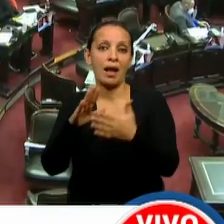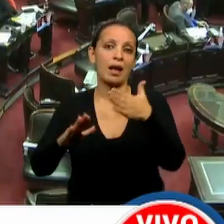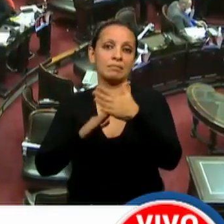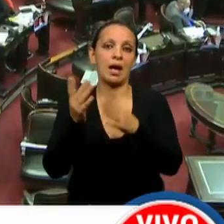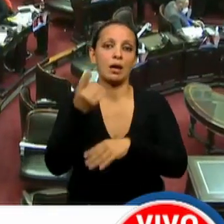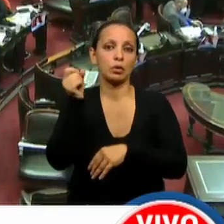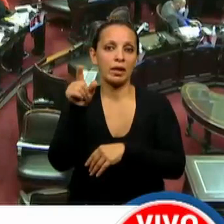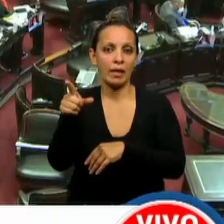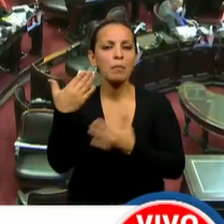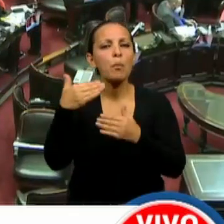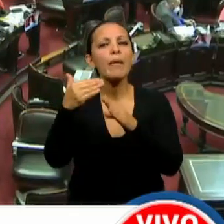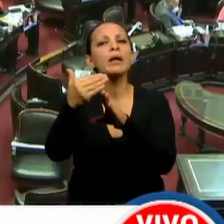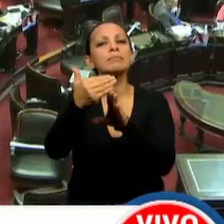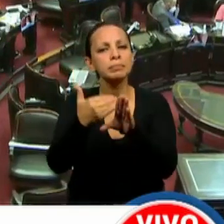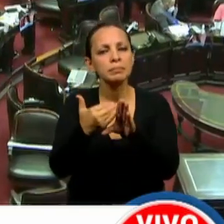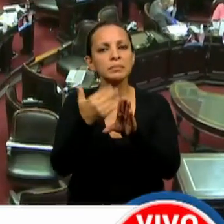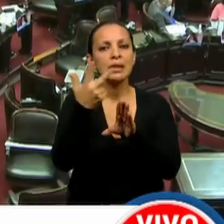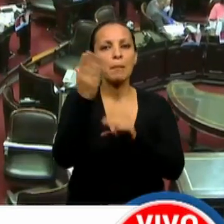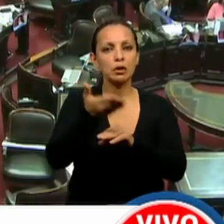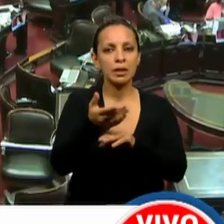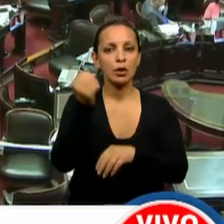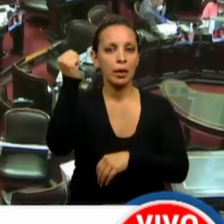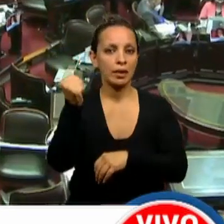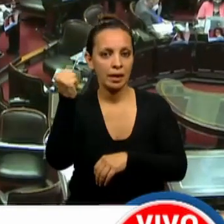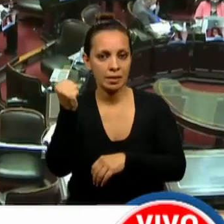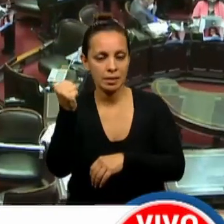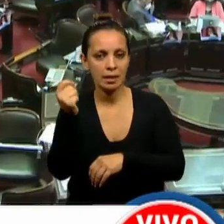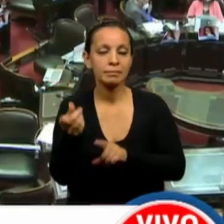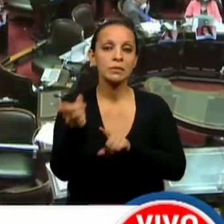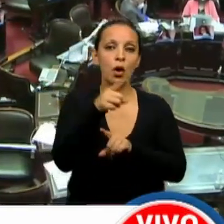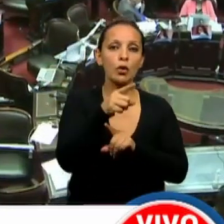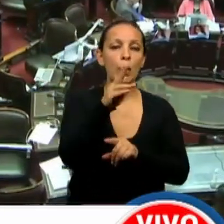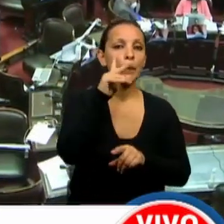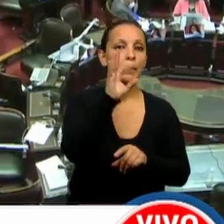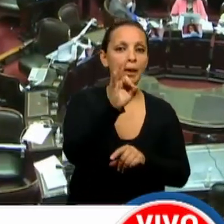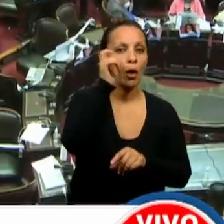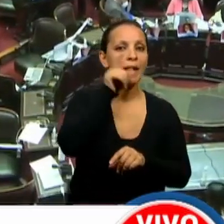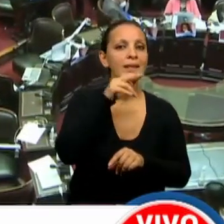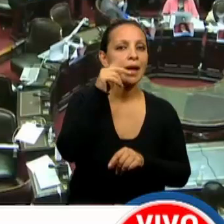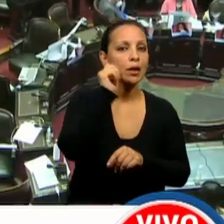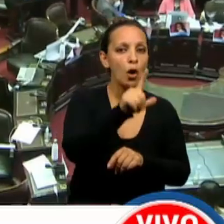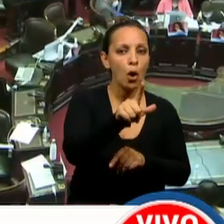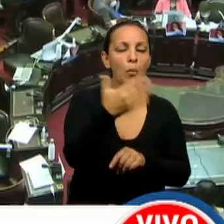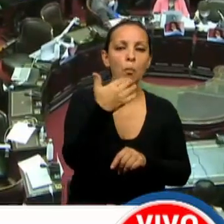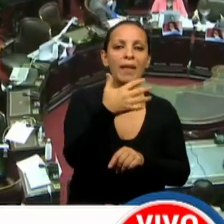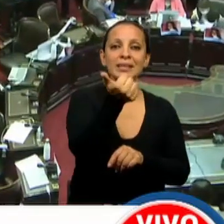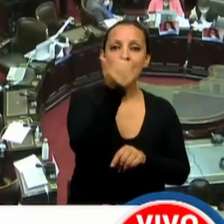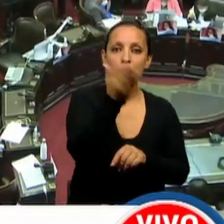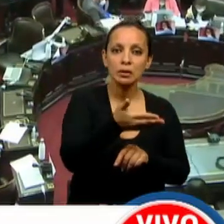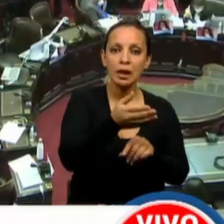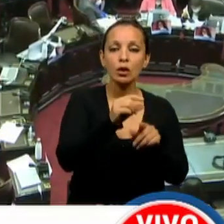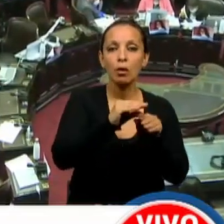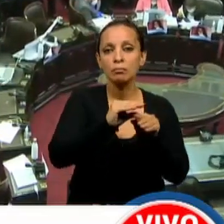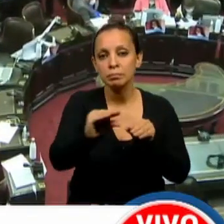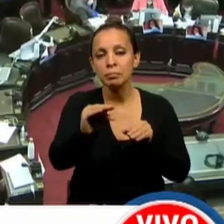hasta el 3% en biodiesel, y en el caso del bioetanol se distribuye en 6% para